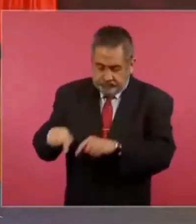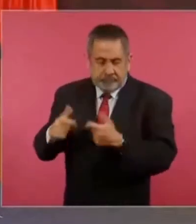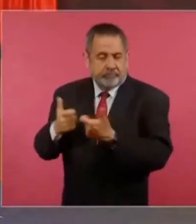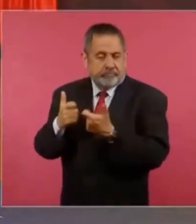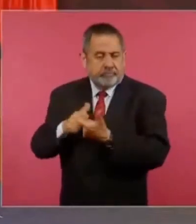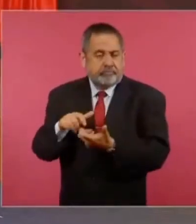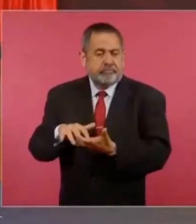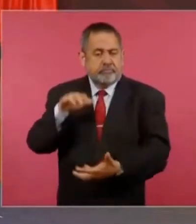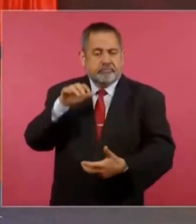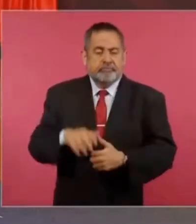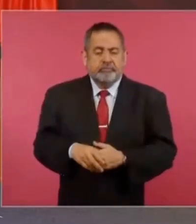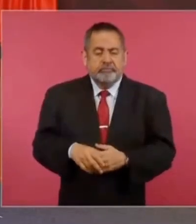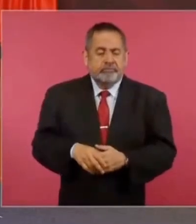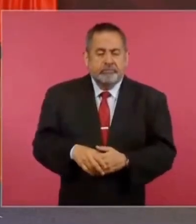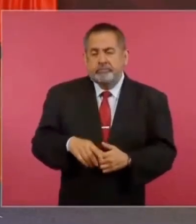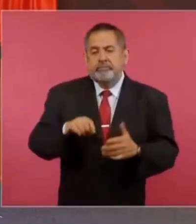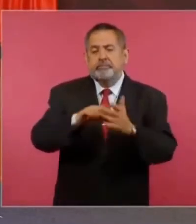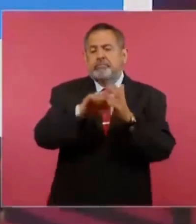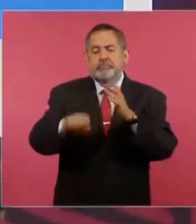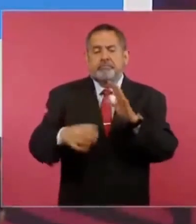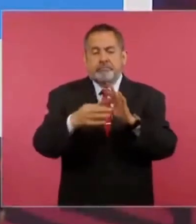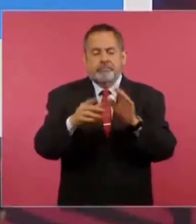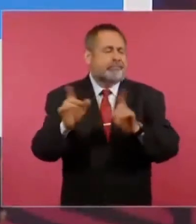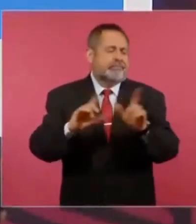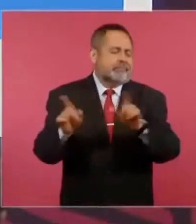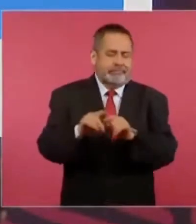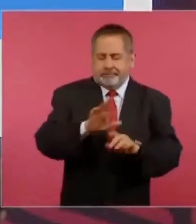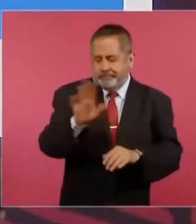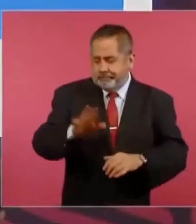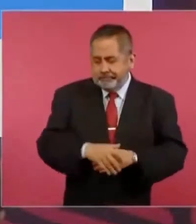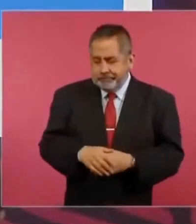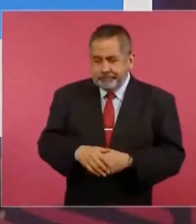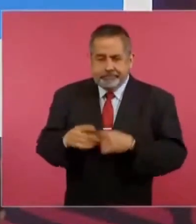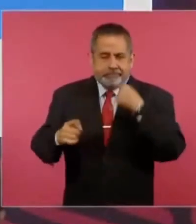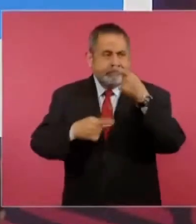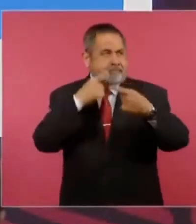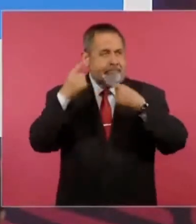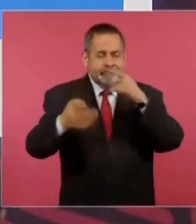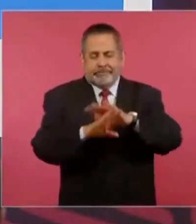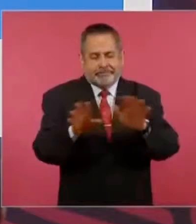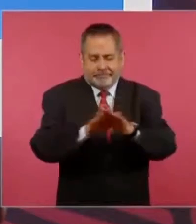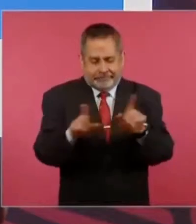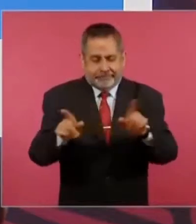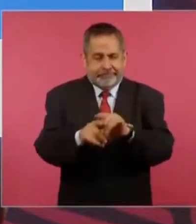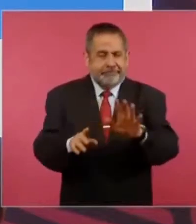Les voy a comentar algo, bueno, no, porque va a generar mucha polémica.